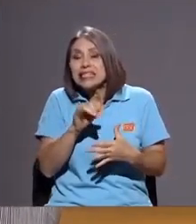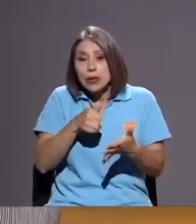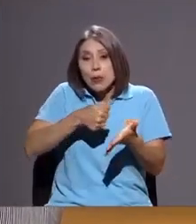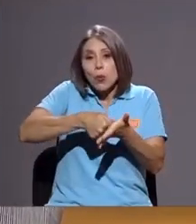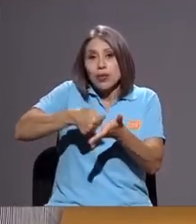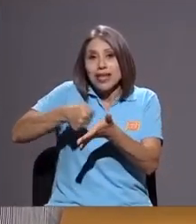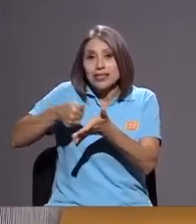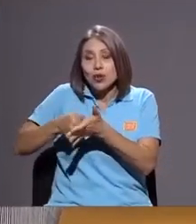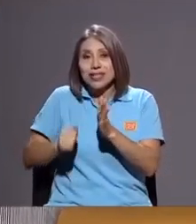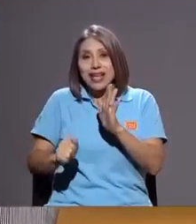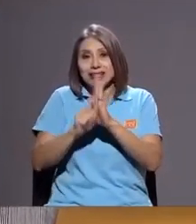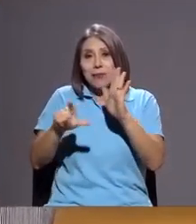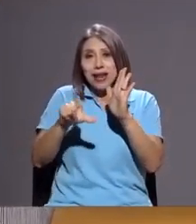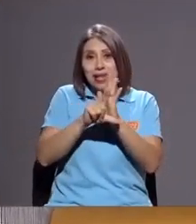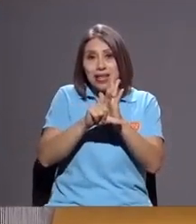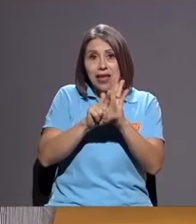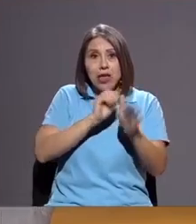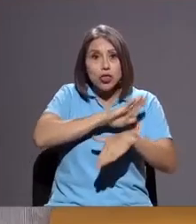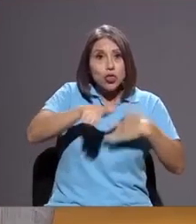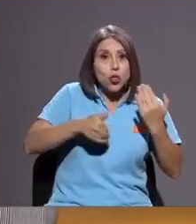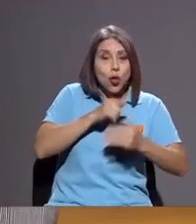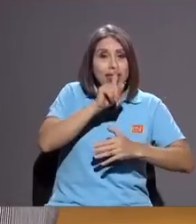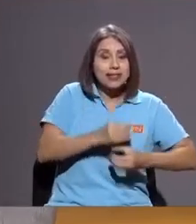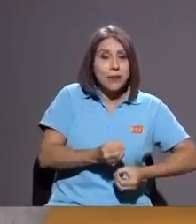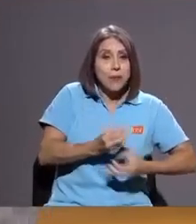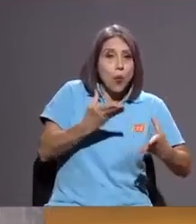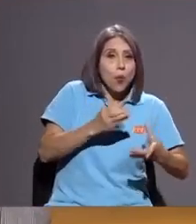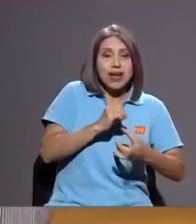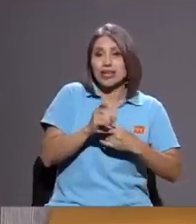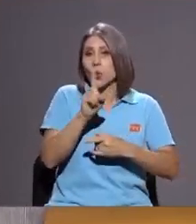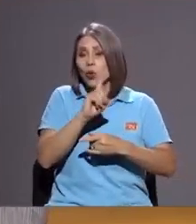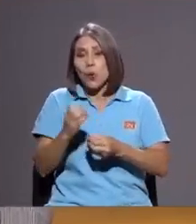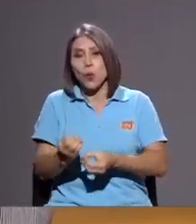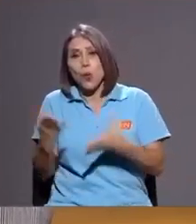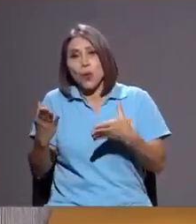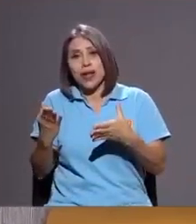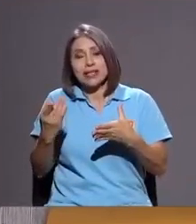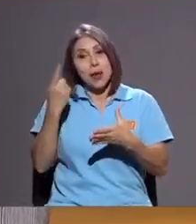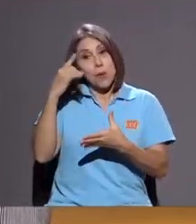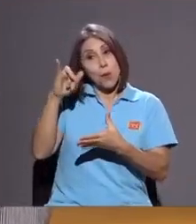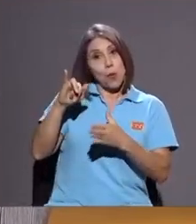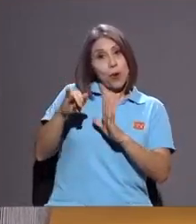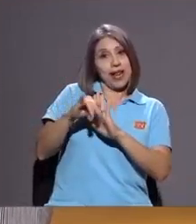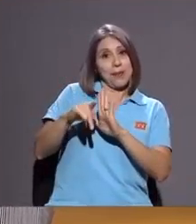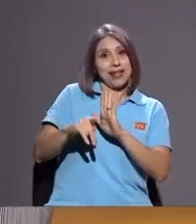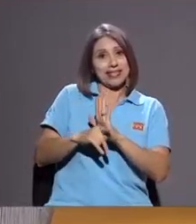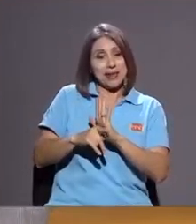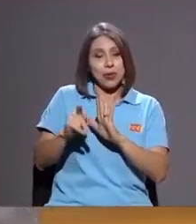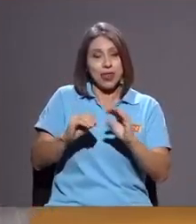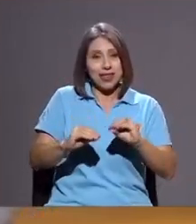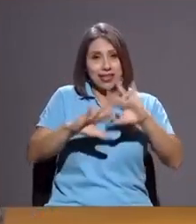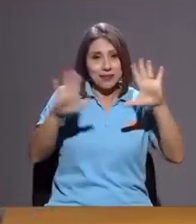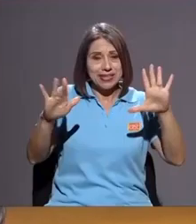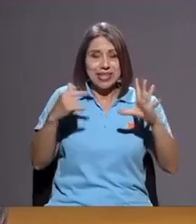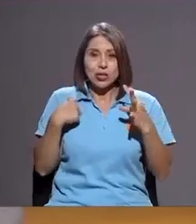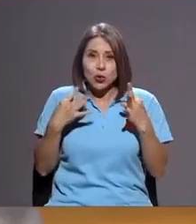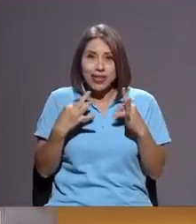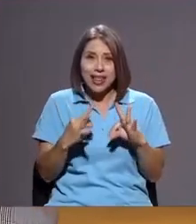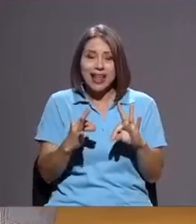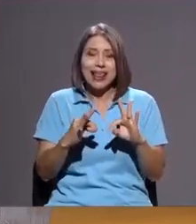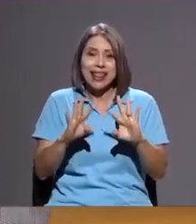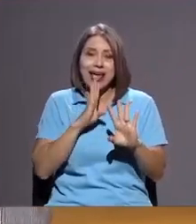Asamblea todas deben ser o no públicas por aquello del principio de transparencia. Bueno, trataré de tocar cada tema por separado. Por